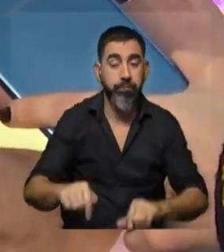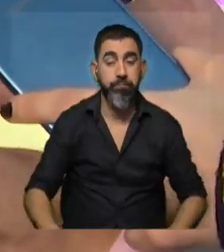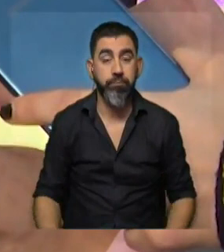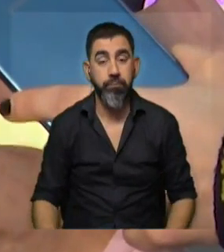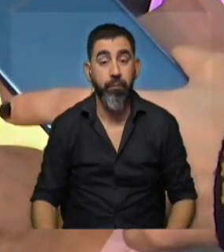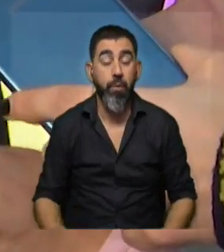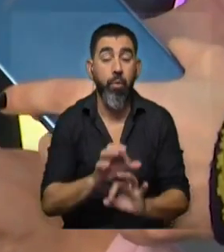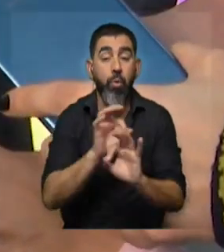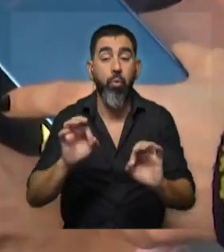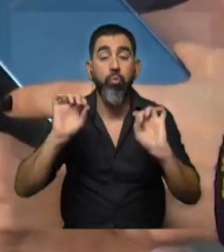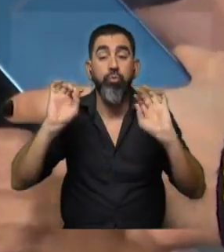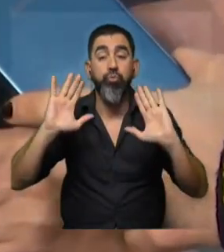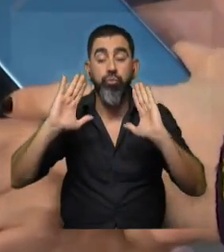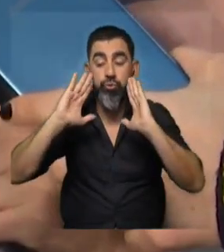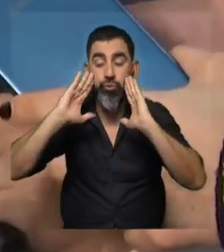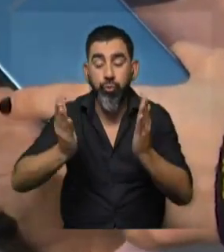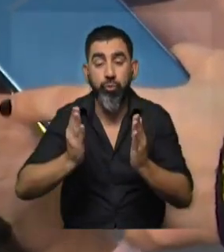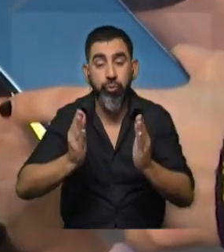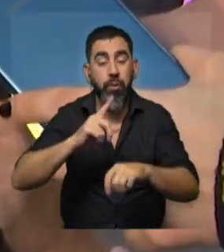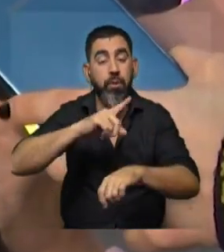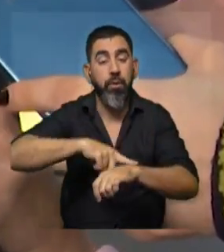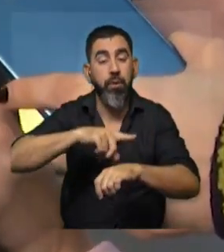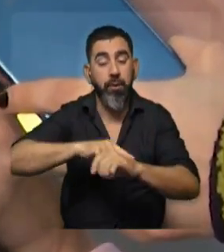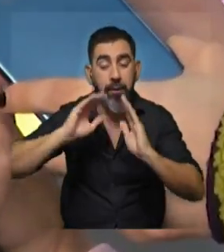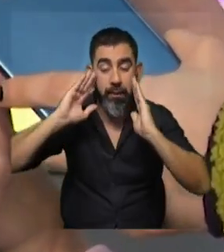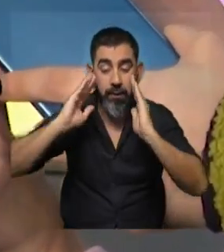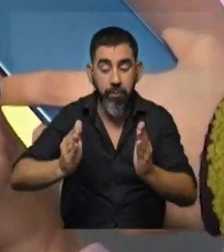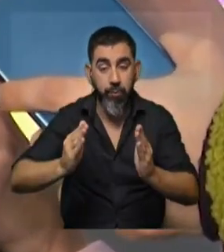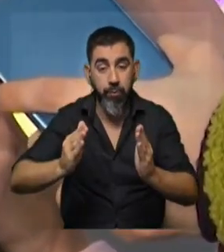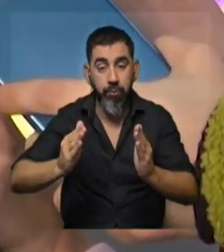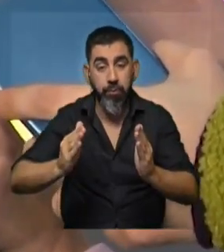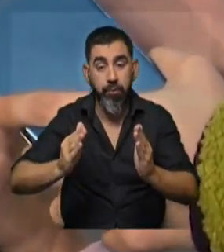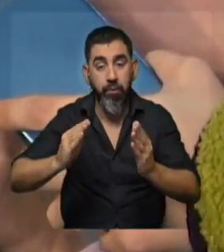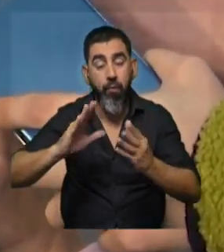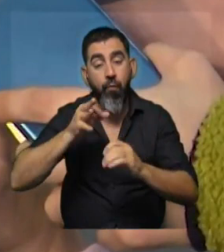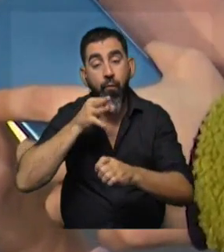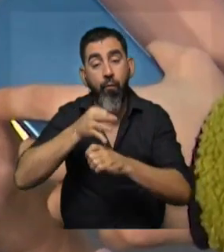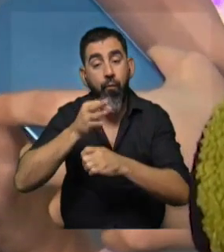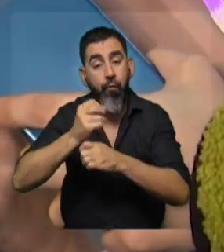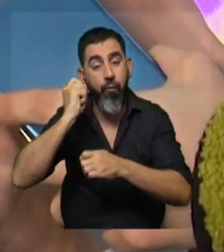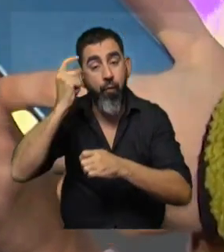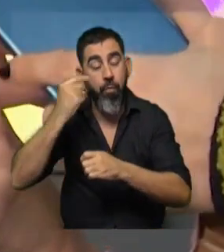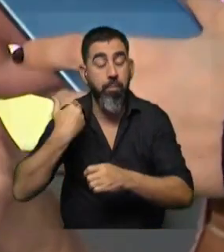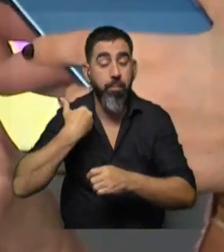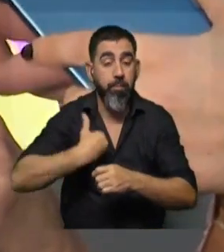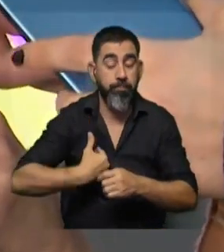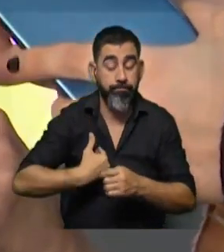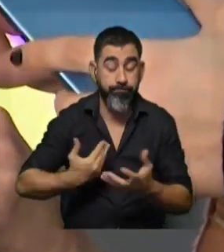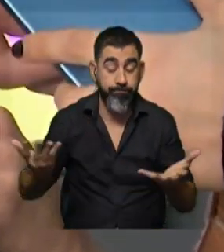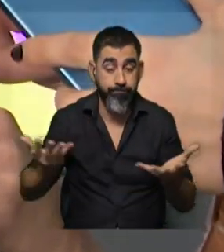si no estamos dedicando mucho tiempo a un tipo de formación que lamentablemente hoy